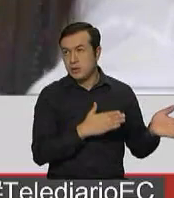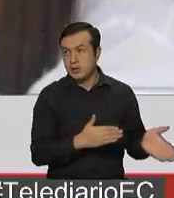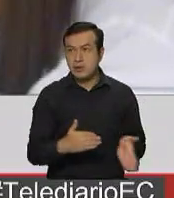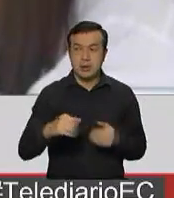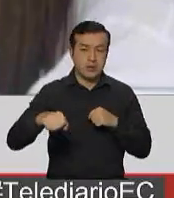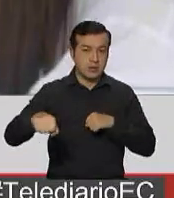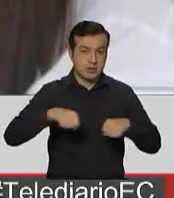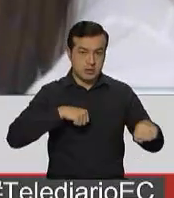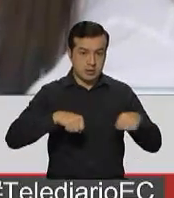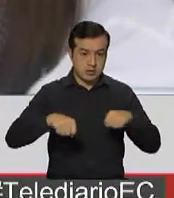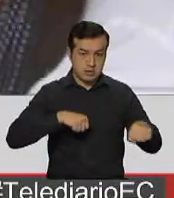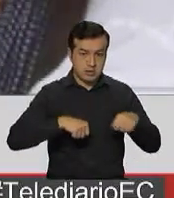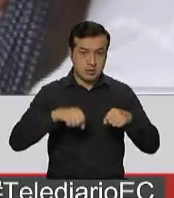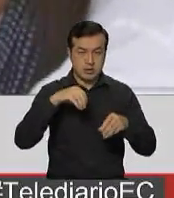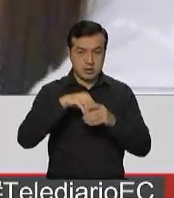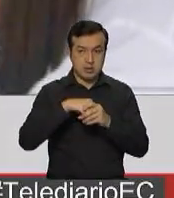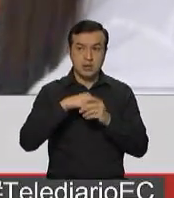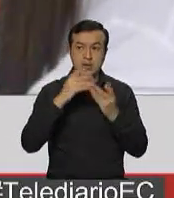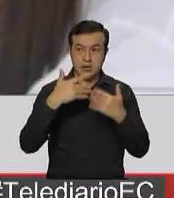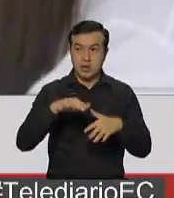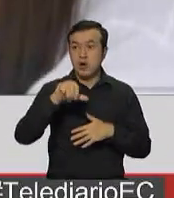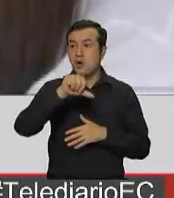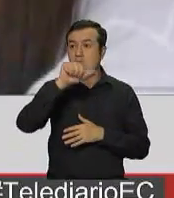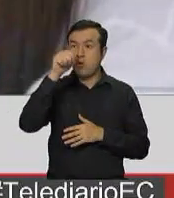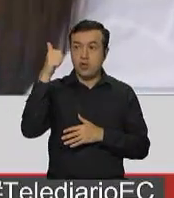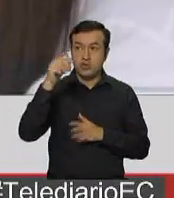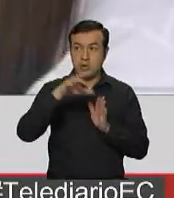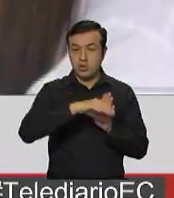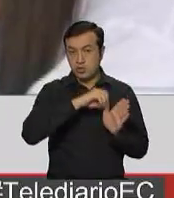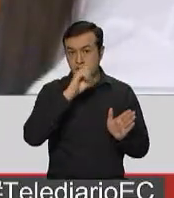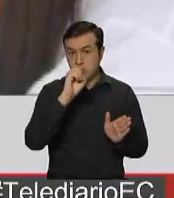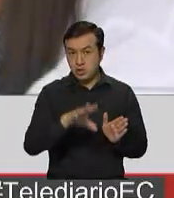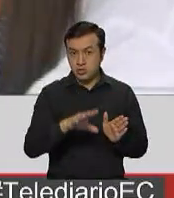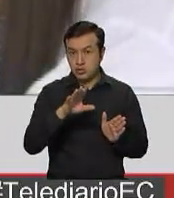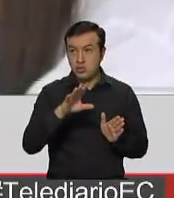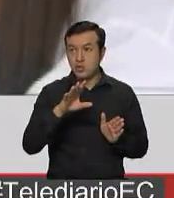trámite interno con otra donación que llegó de